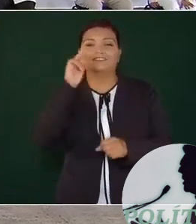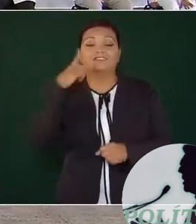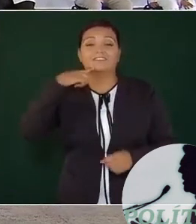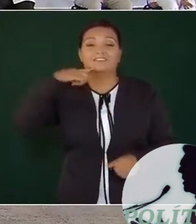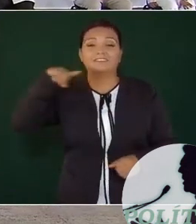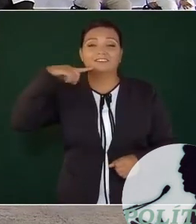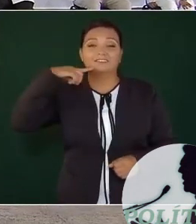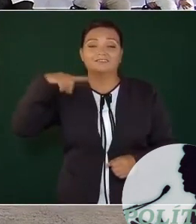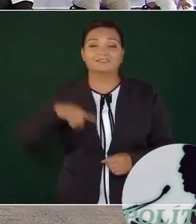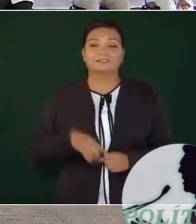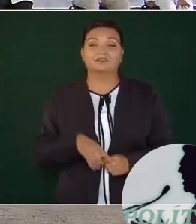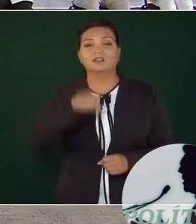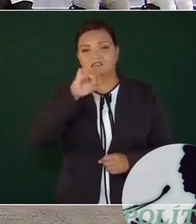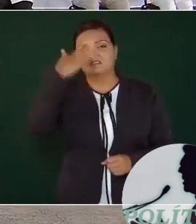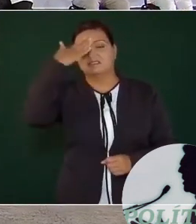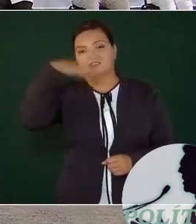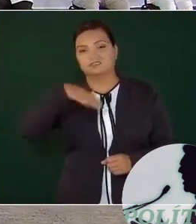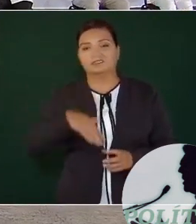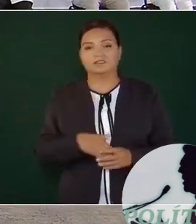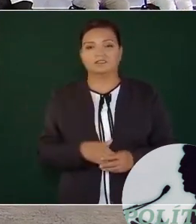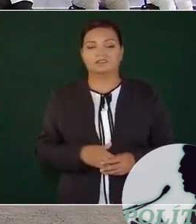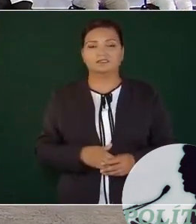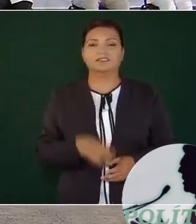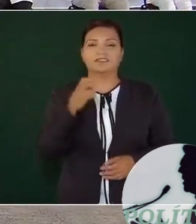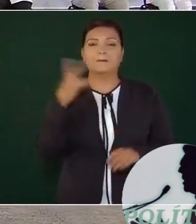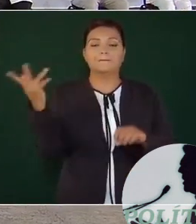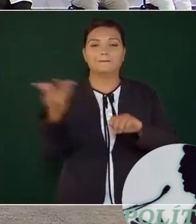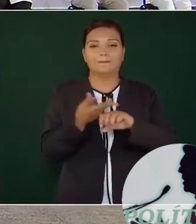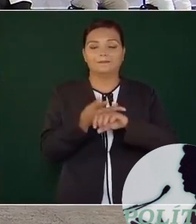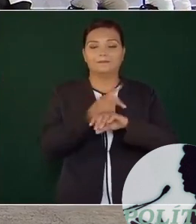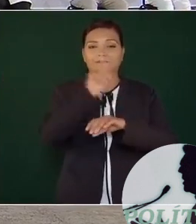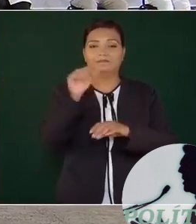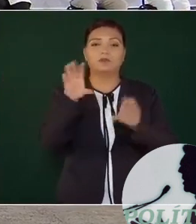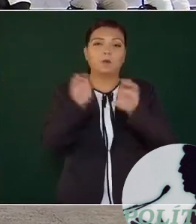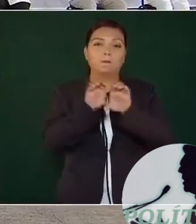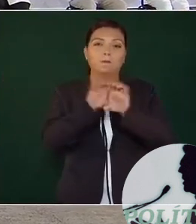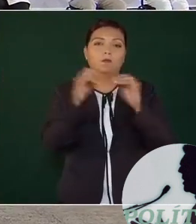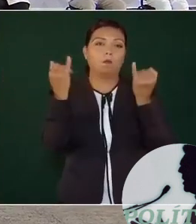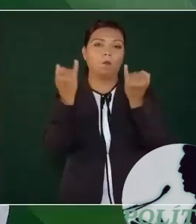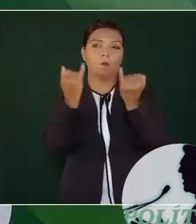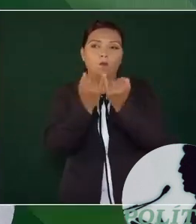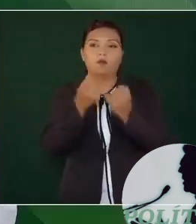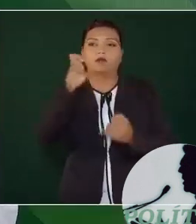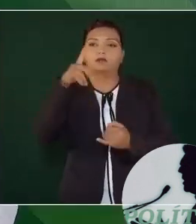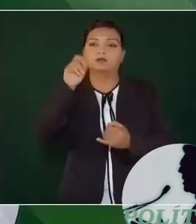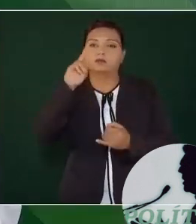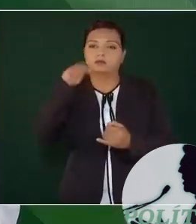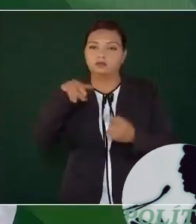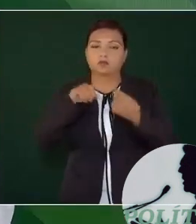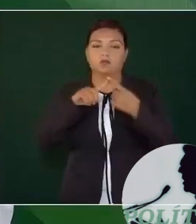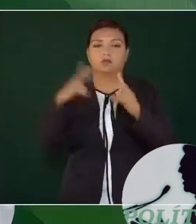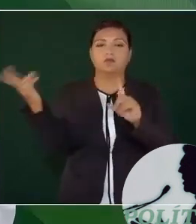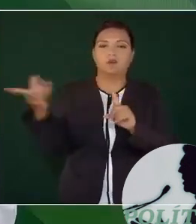denuncia y sí se sabe lo que sucede. No es como la extorsión, como el secuestro,